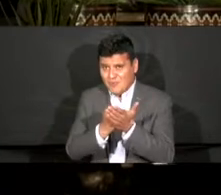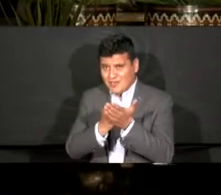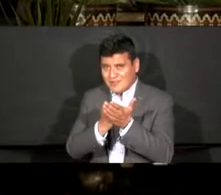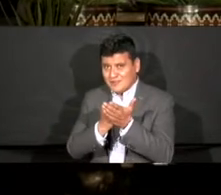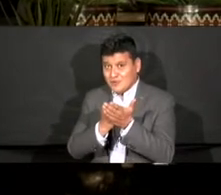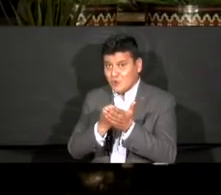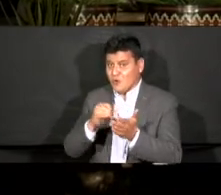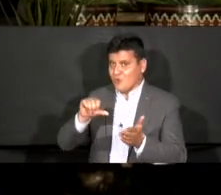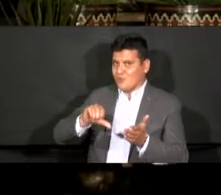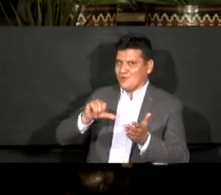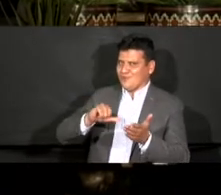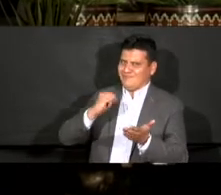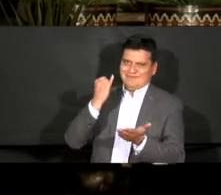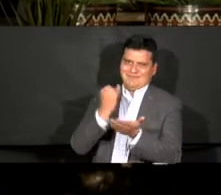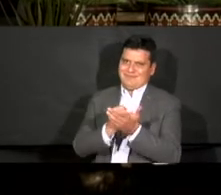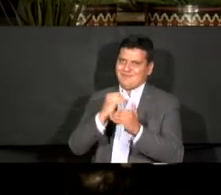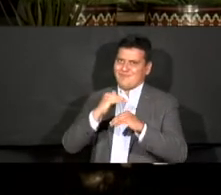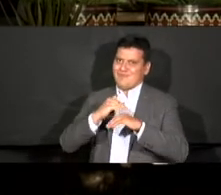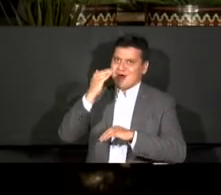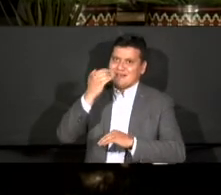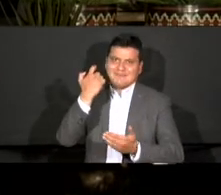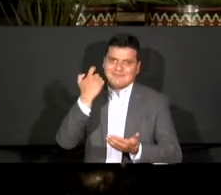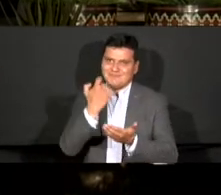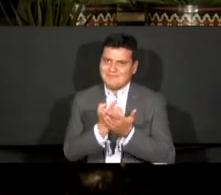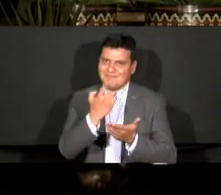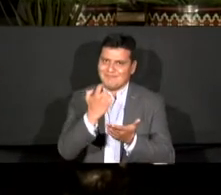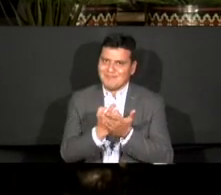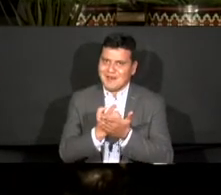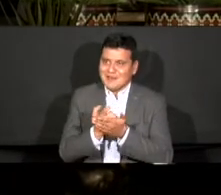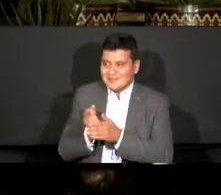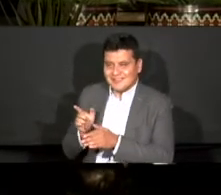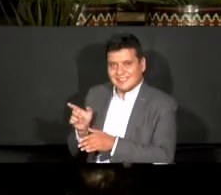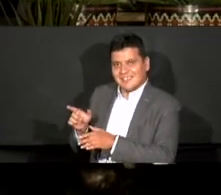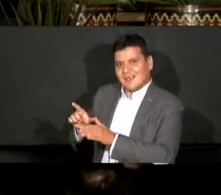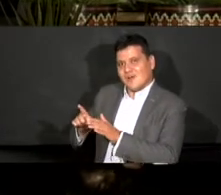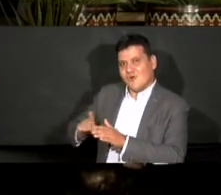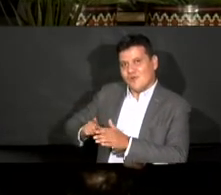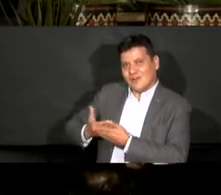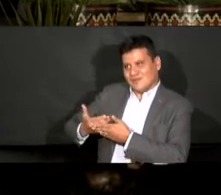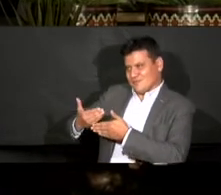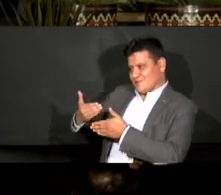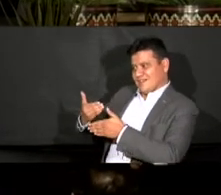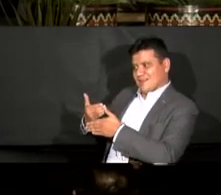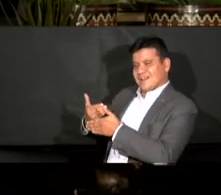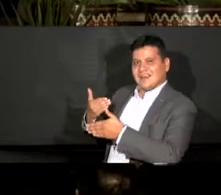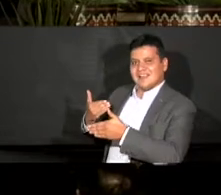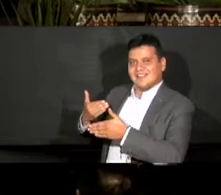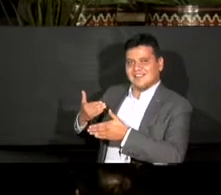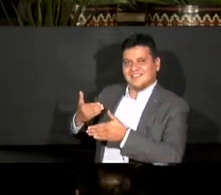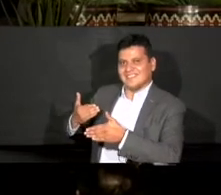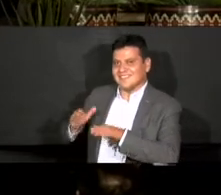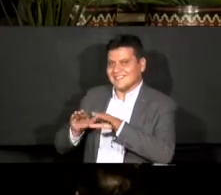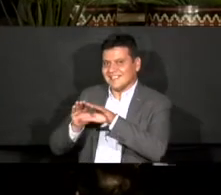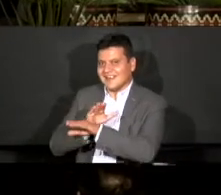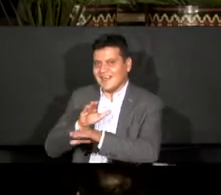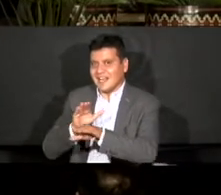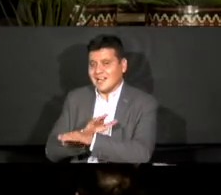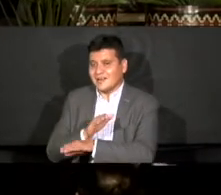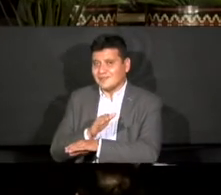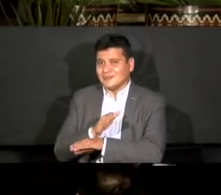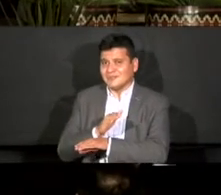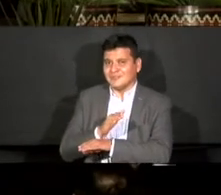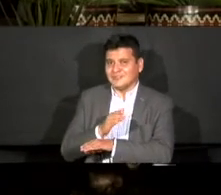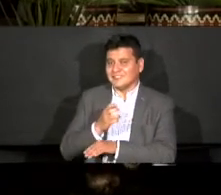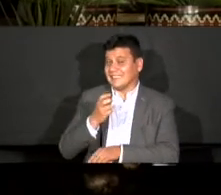arriba de lo que deberíamos, lo que significa un costo adicional para los chihuahuenses de